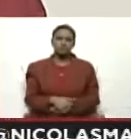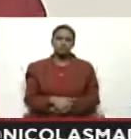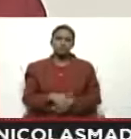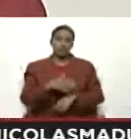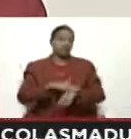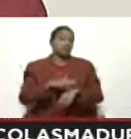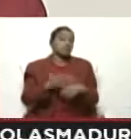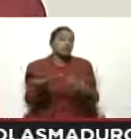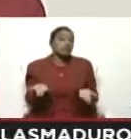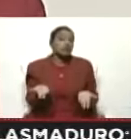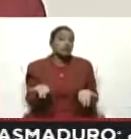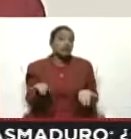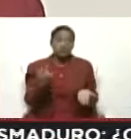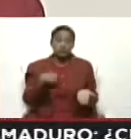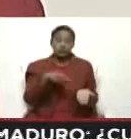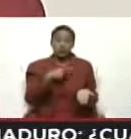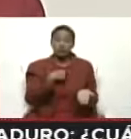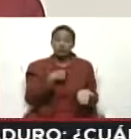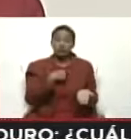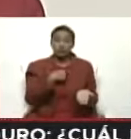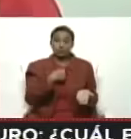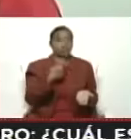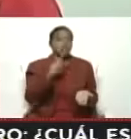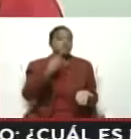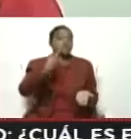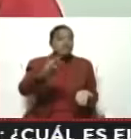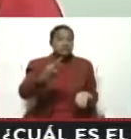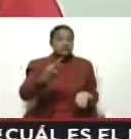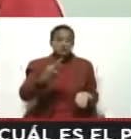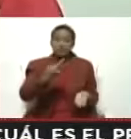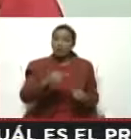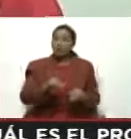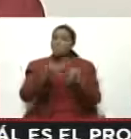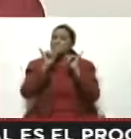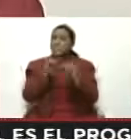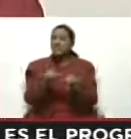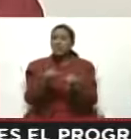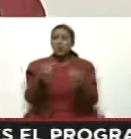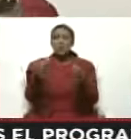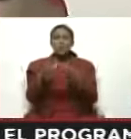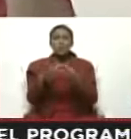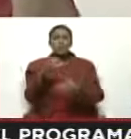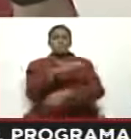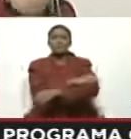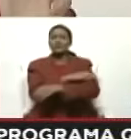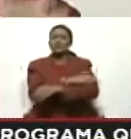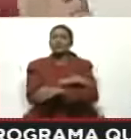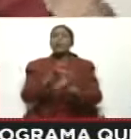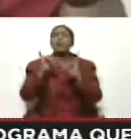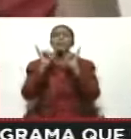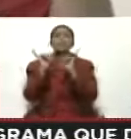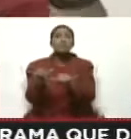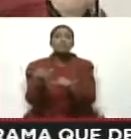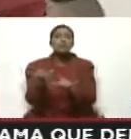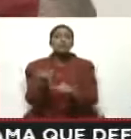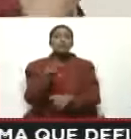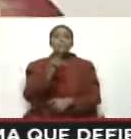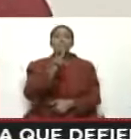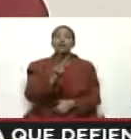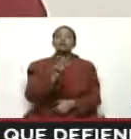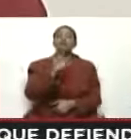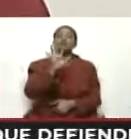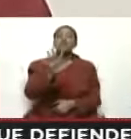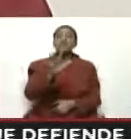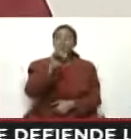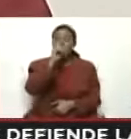podemos demostrar que son los mismos. Son los mismos. Todos los que tienen 25